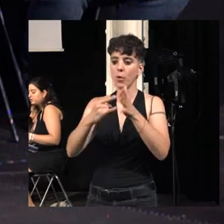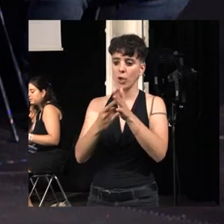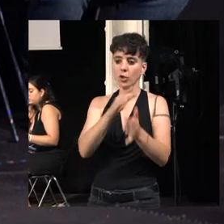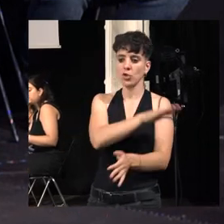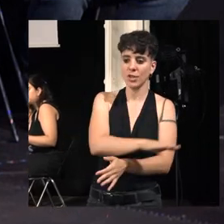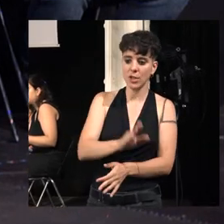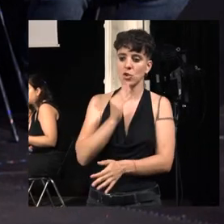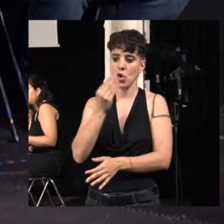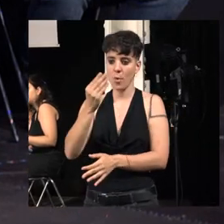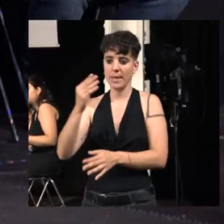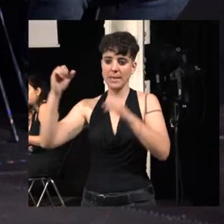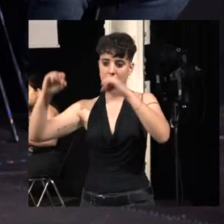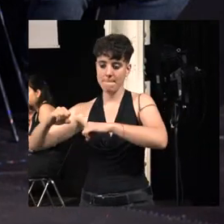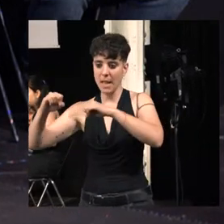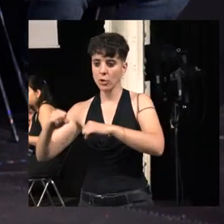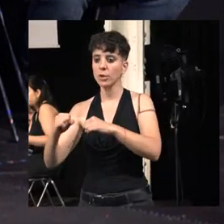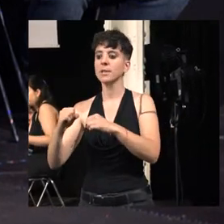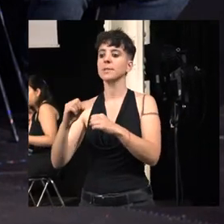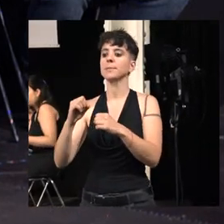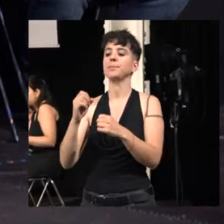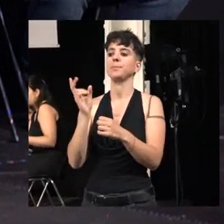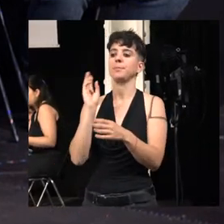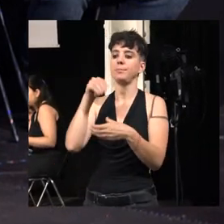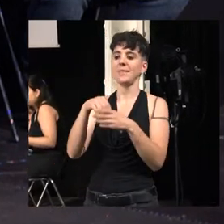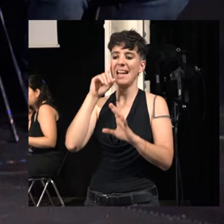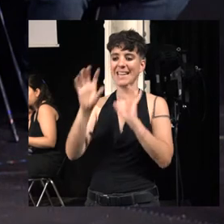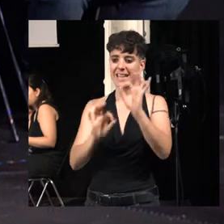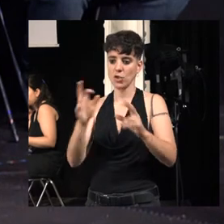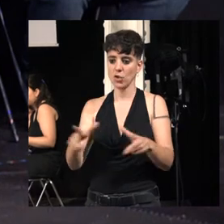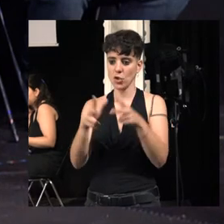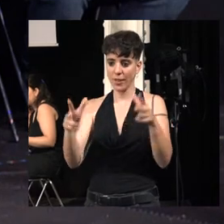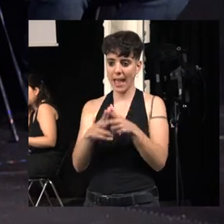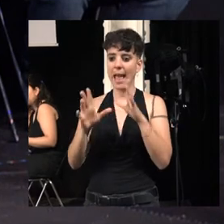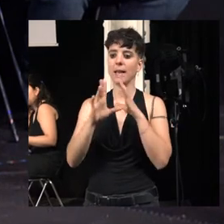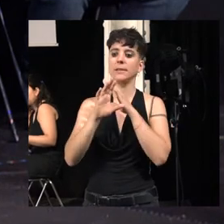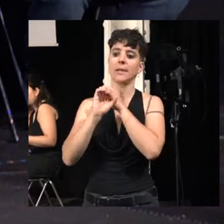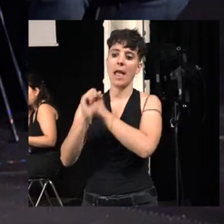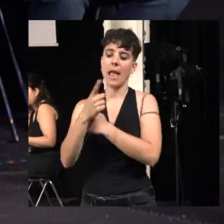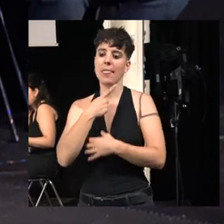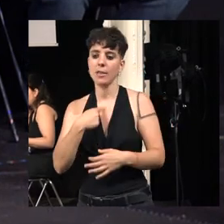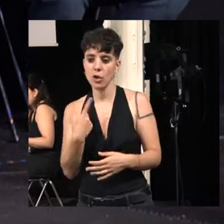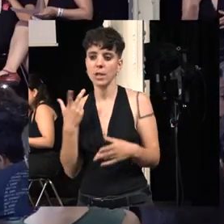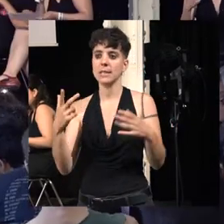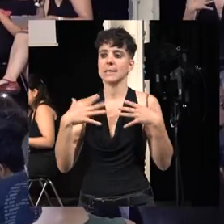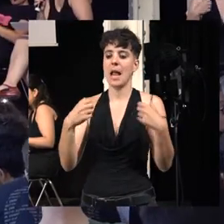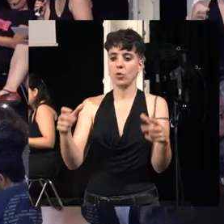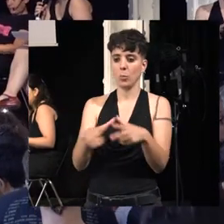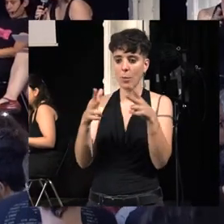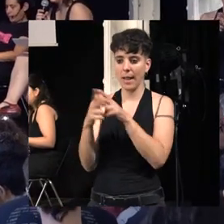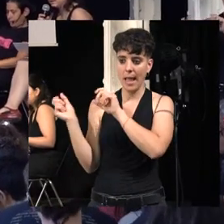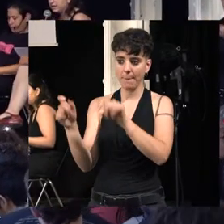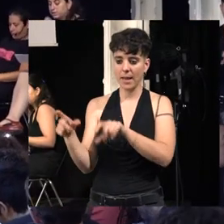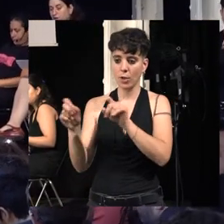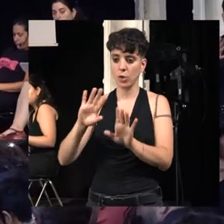y personas mayores, incluyendo el riesgo social, las adicciones, el VIH, la salud pública y la migración. En los últimos años,